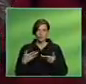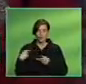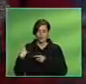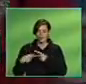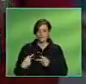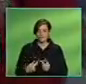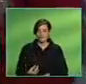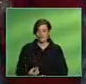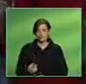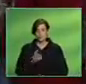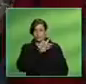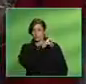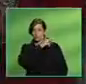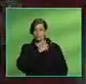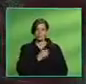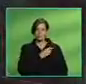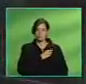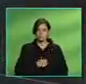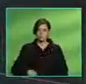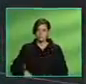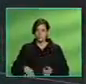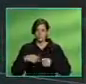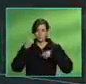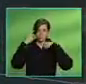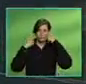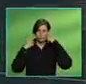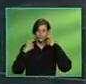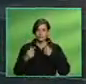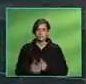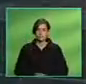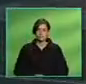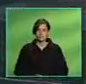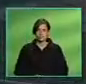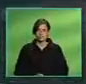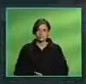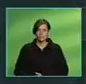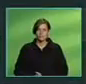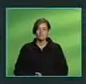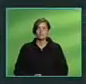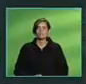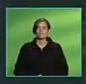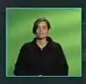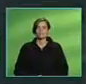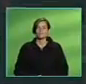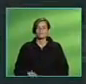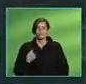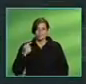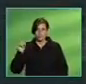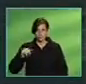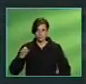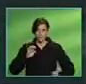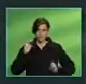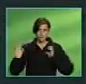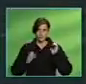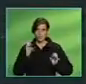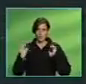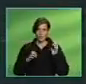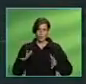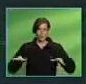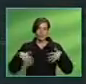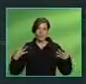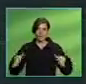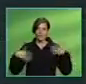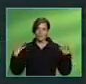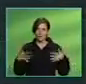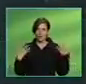máximo líder, Hugo Rafael Chávez Frías. Estoy aquí emocionadísima, contenta, ya